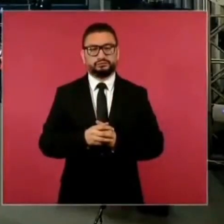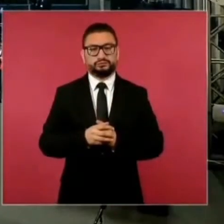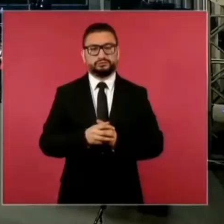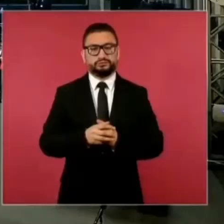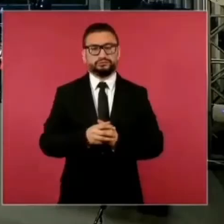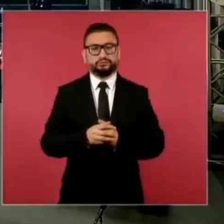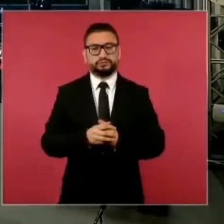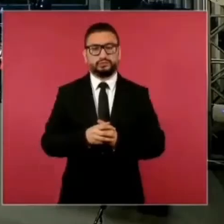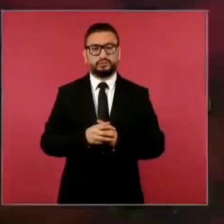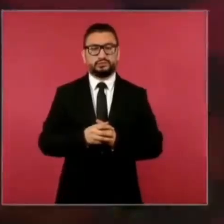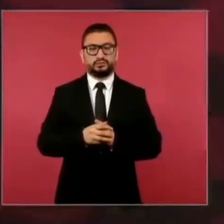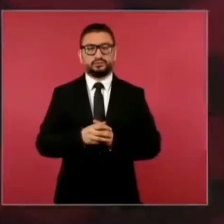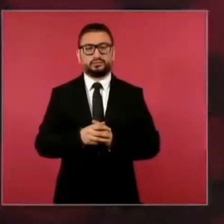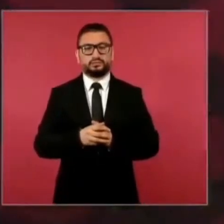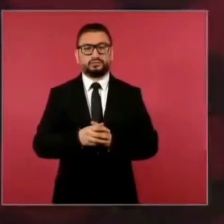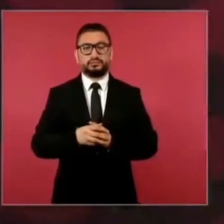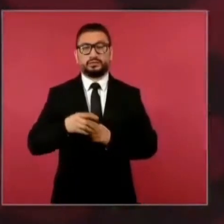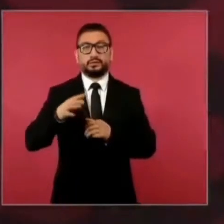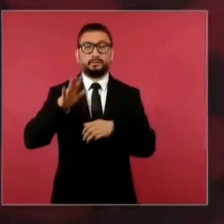El pueblo es el 1